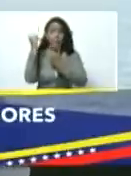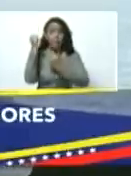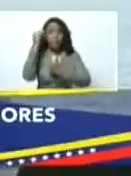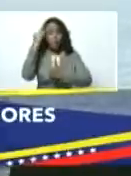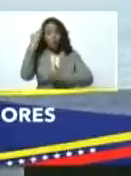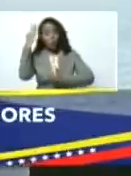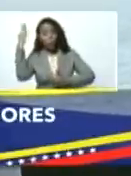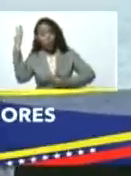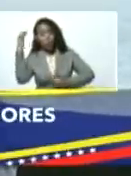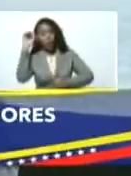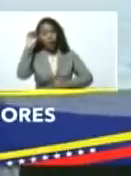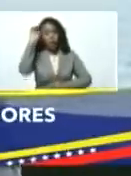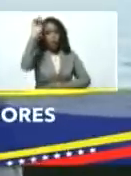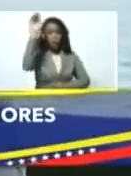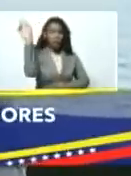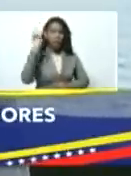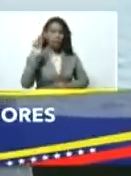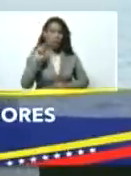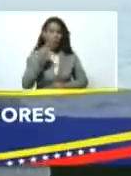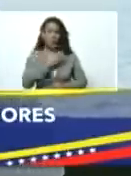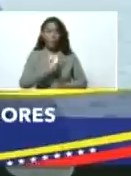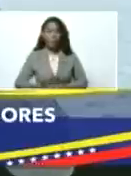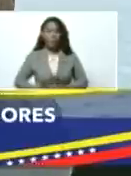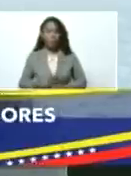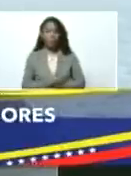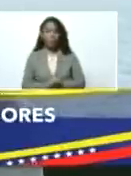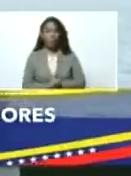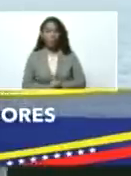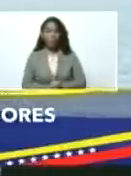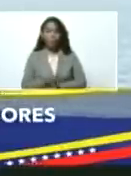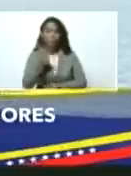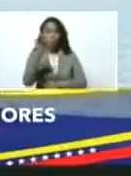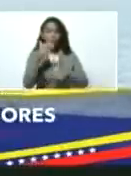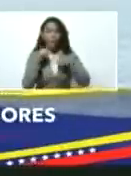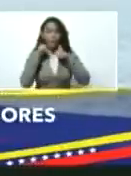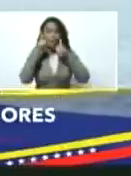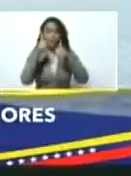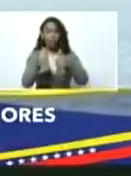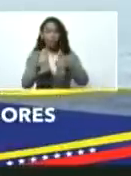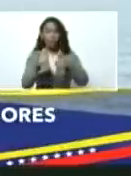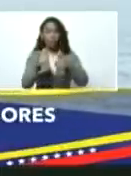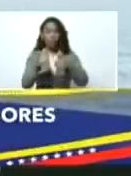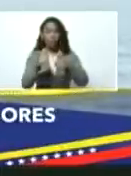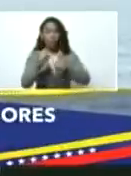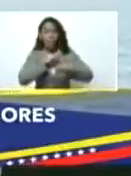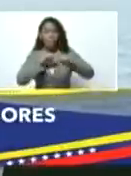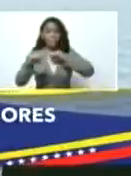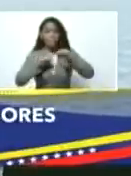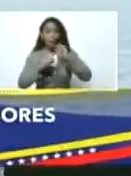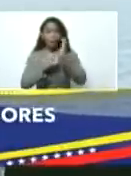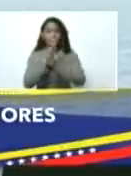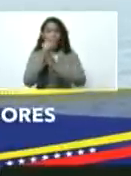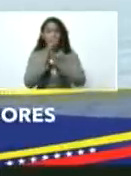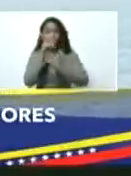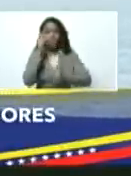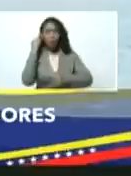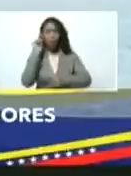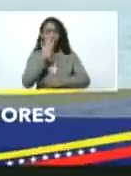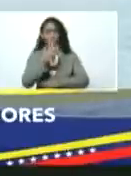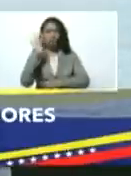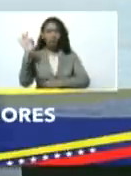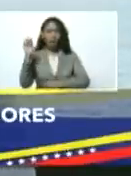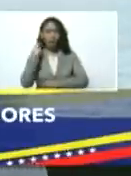sueño, son el futuro de Venezuela, presidente. Presidente, desde que usted inició el motor emprendedor y las 4F